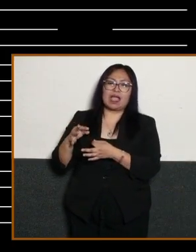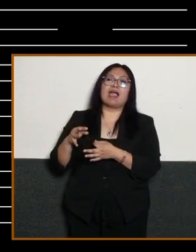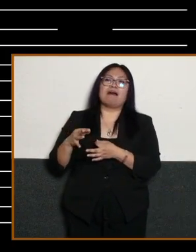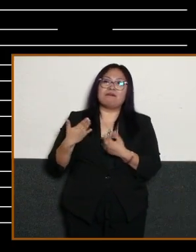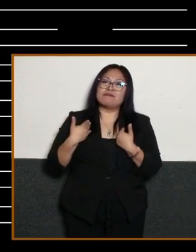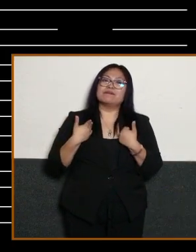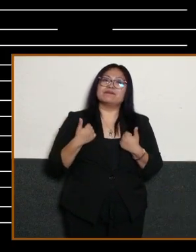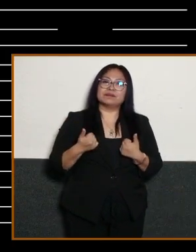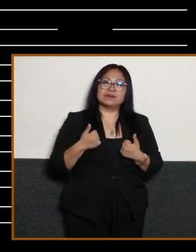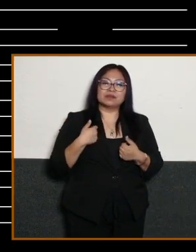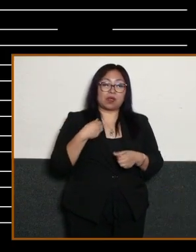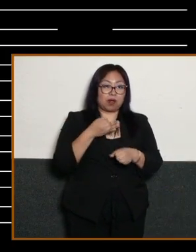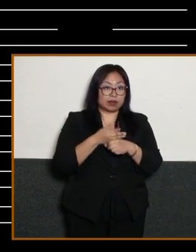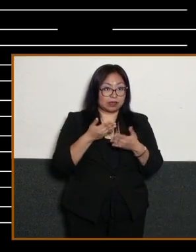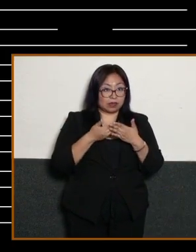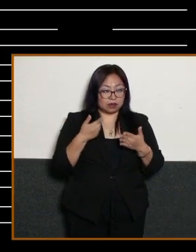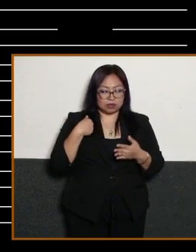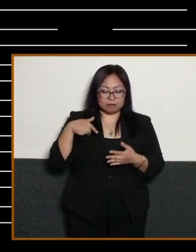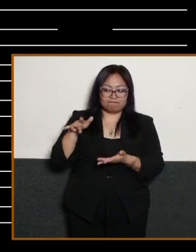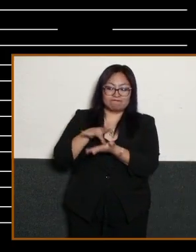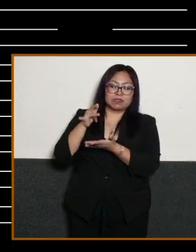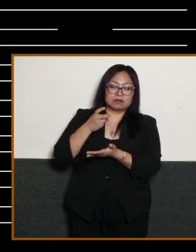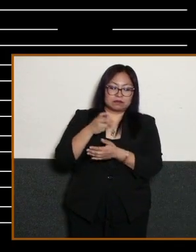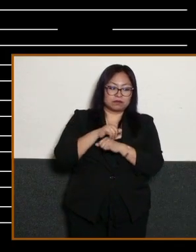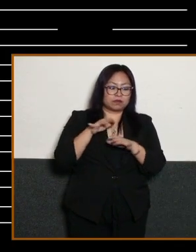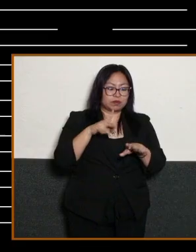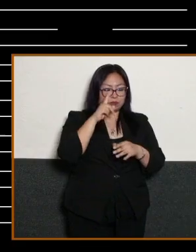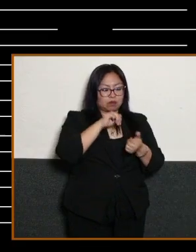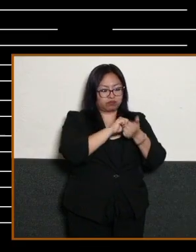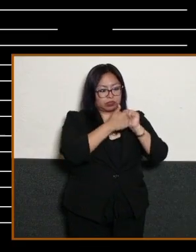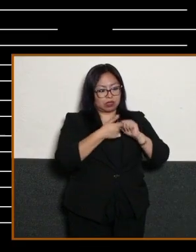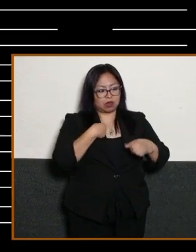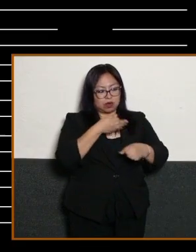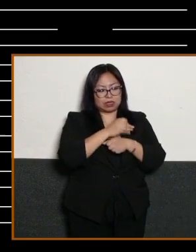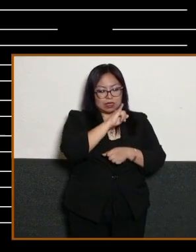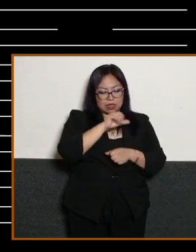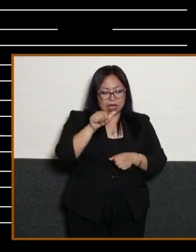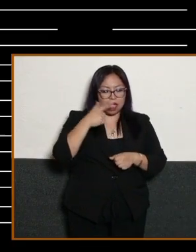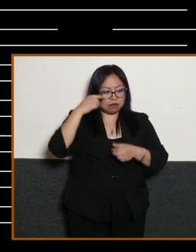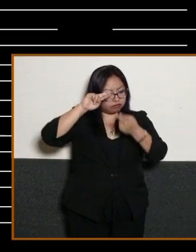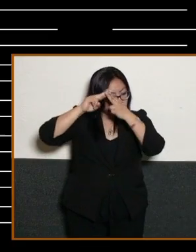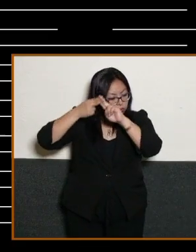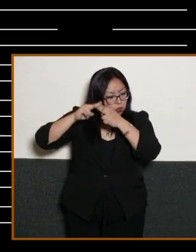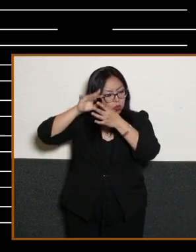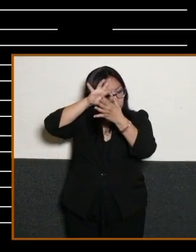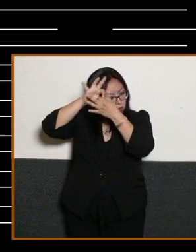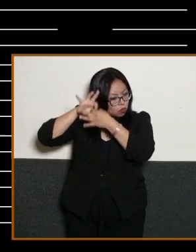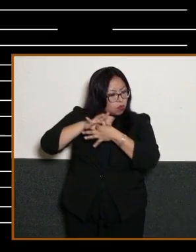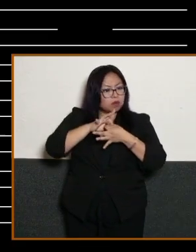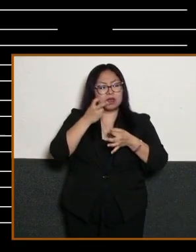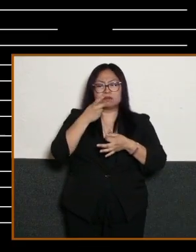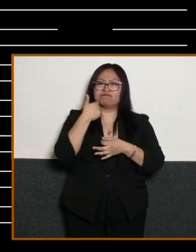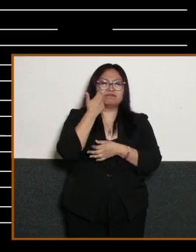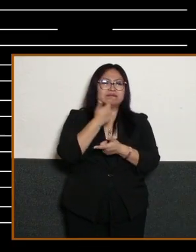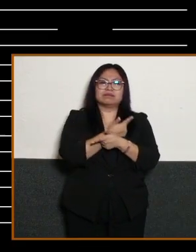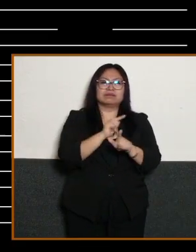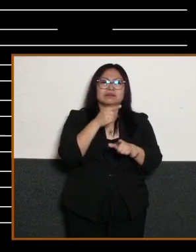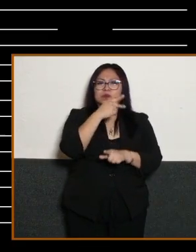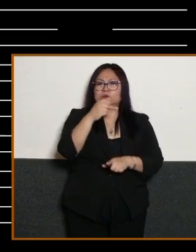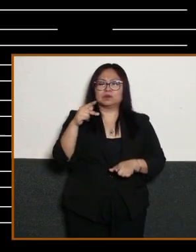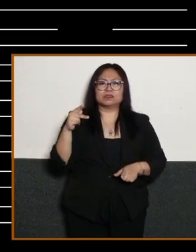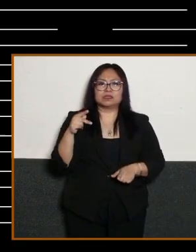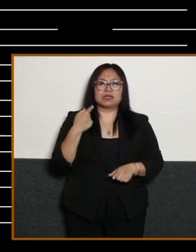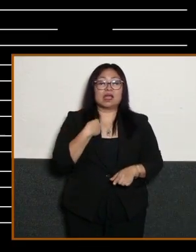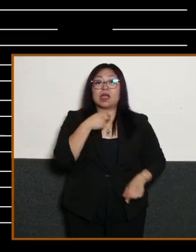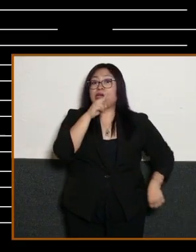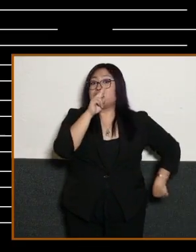esta era de inteligencia artificial, donde vamos a hablar de modelos, de redes neuronales, de lo que ustedes quieran,